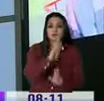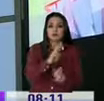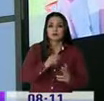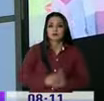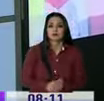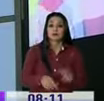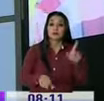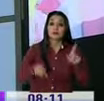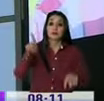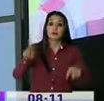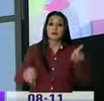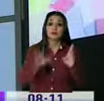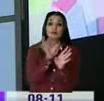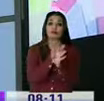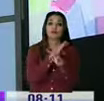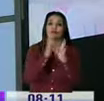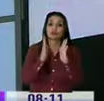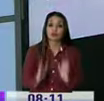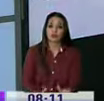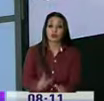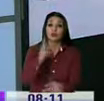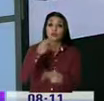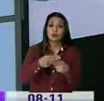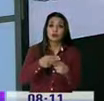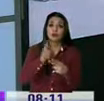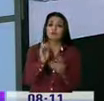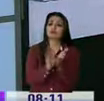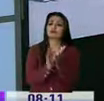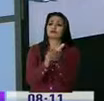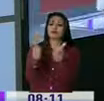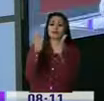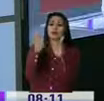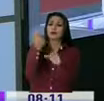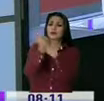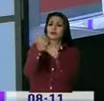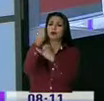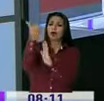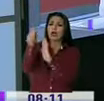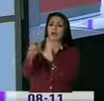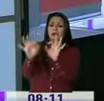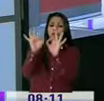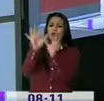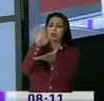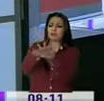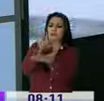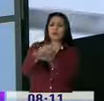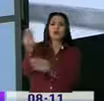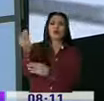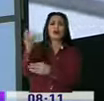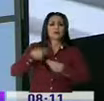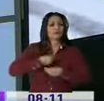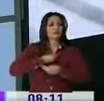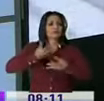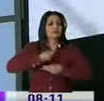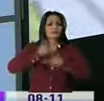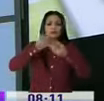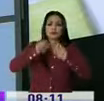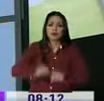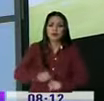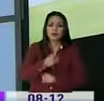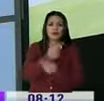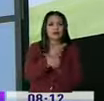cuantos funcionarios, no quiero dar los nombres, aplaudían. ¡Arte, muchachos! ¡Que la juventud se exprese! ¡La